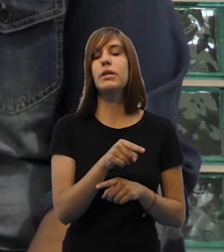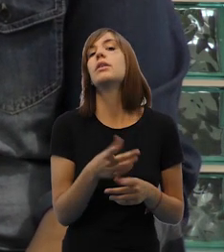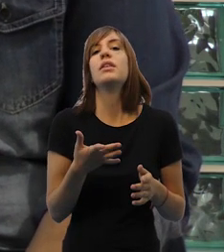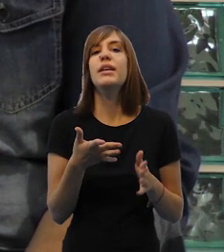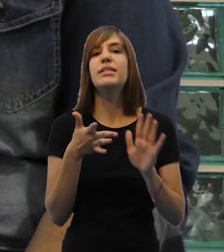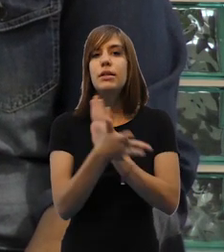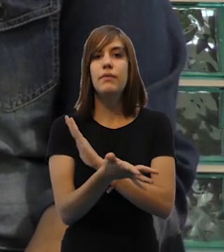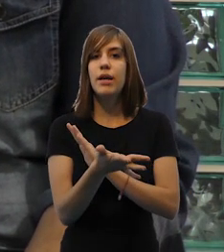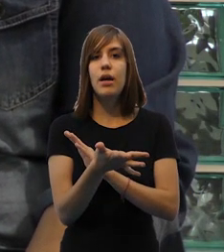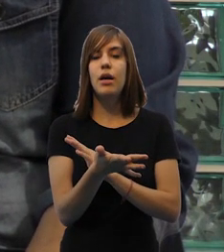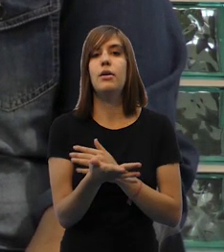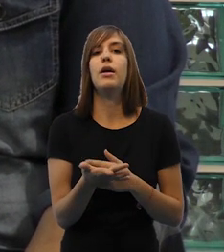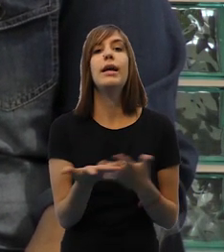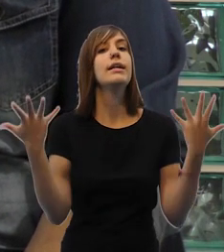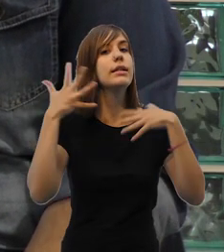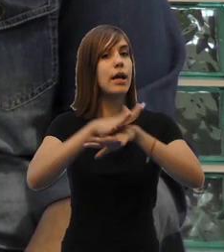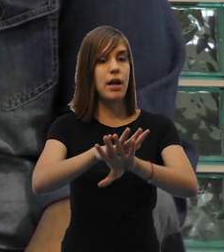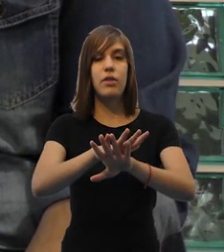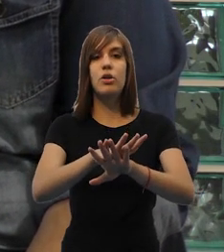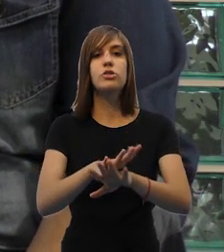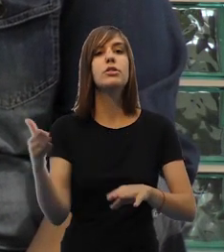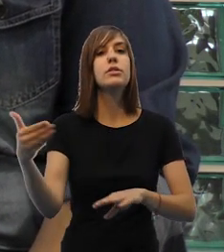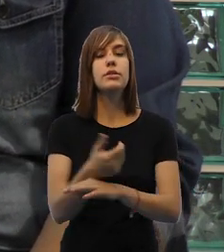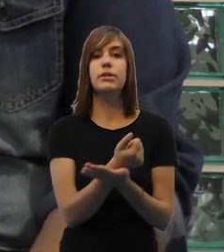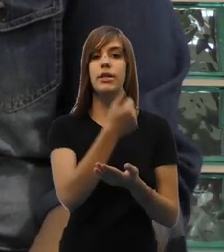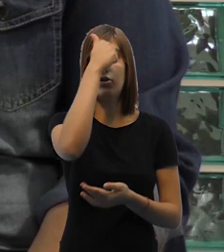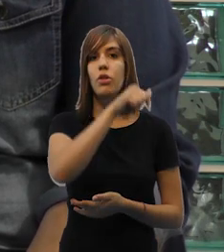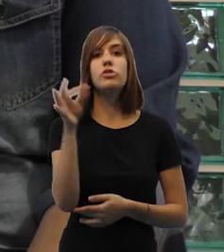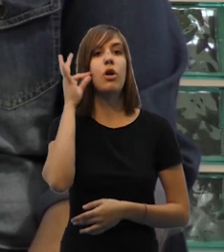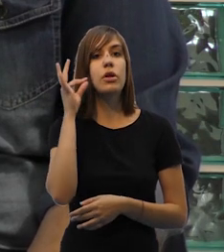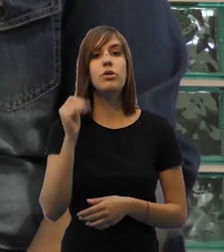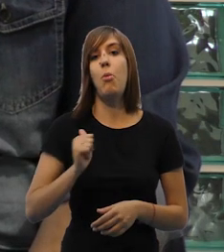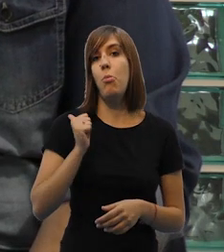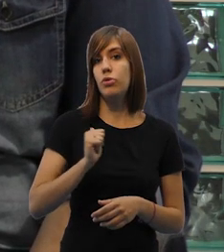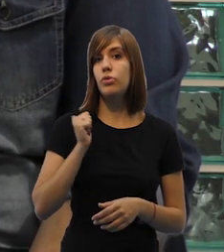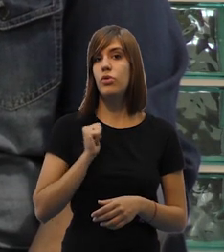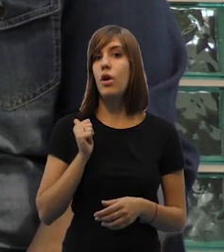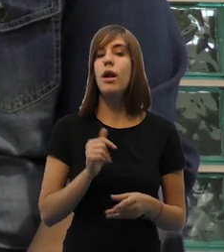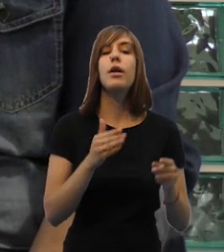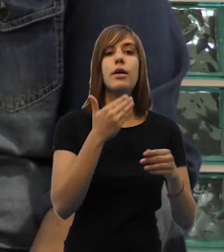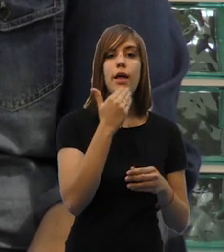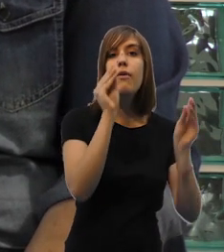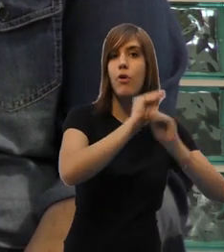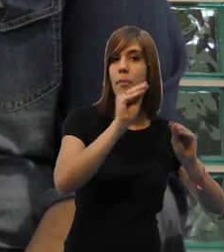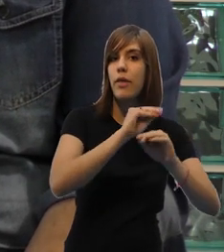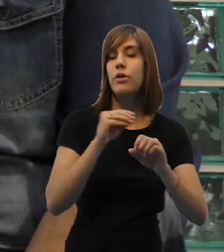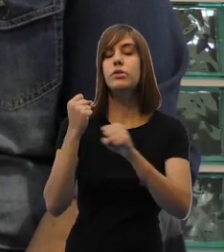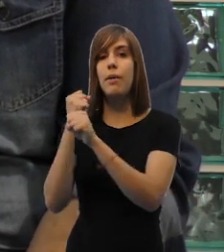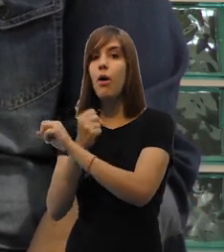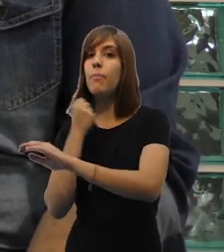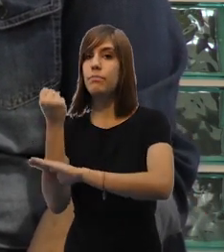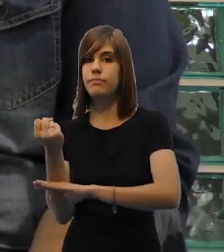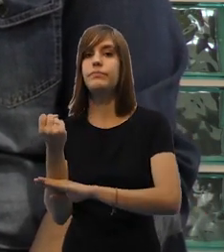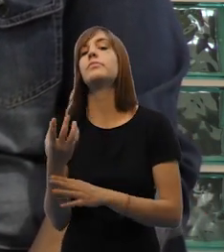definen fundamentalmente por la integración de todos y todas. El ofrecer oportunidades a través de la formación y del empleo con apoyo